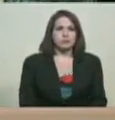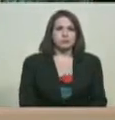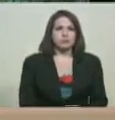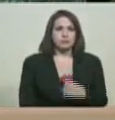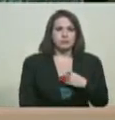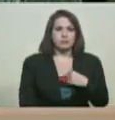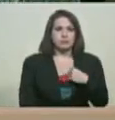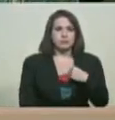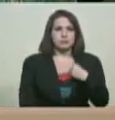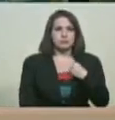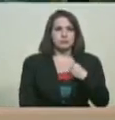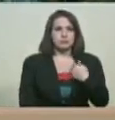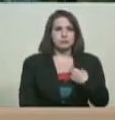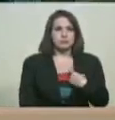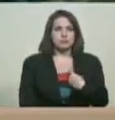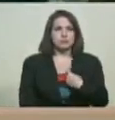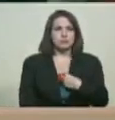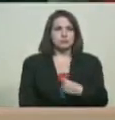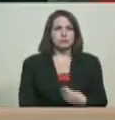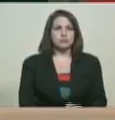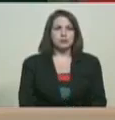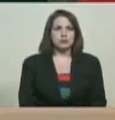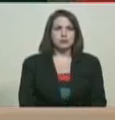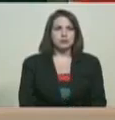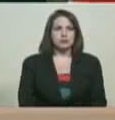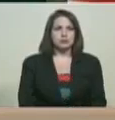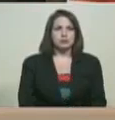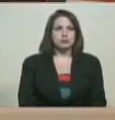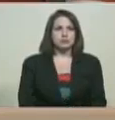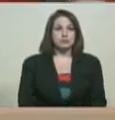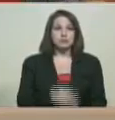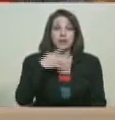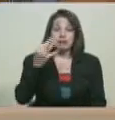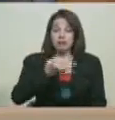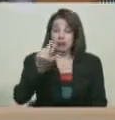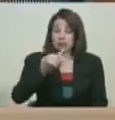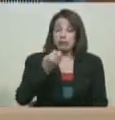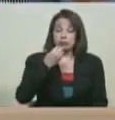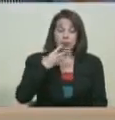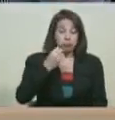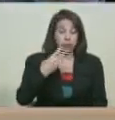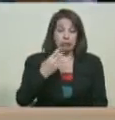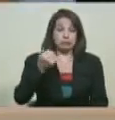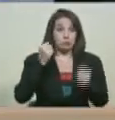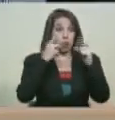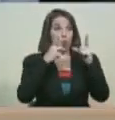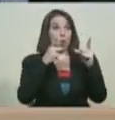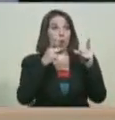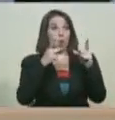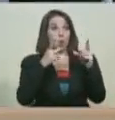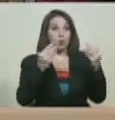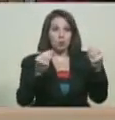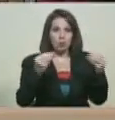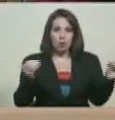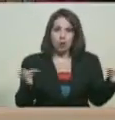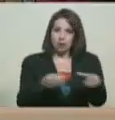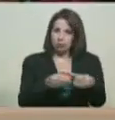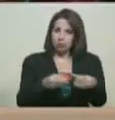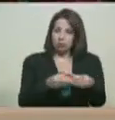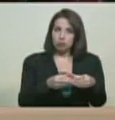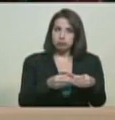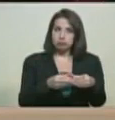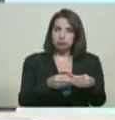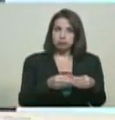tuvimos una reunión extraordinaria de verdad se los digo me sorprendió compañera camarada maría